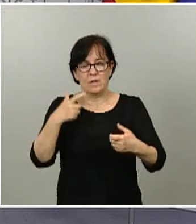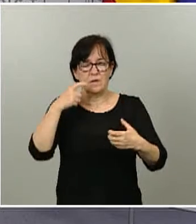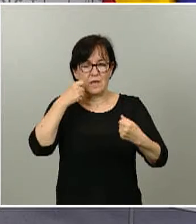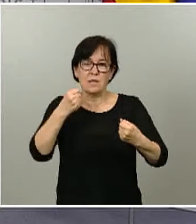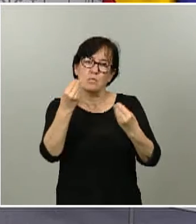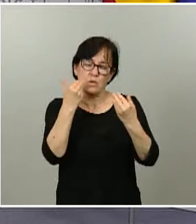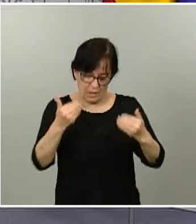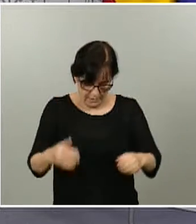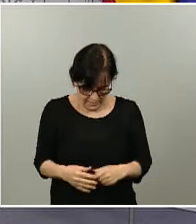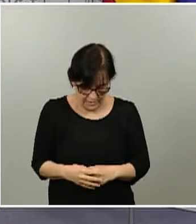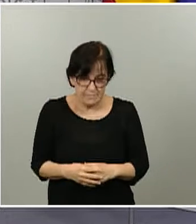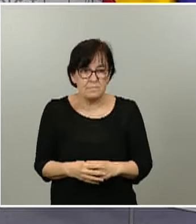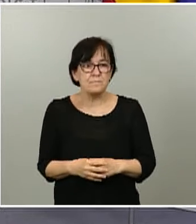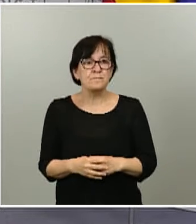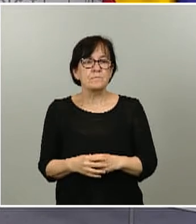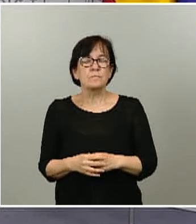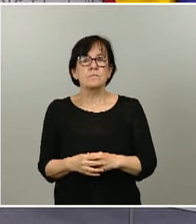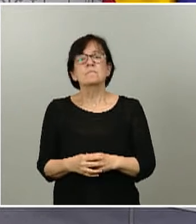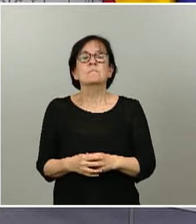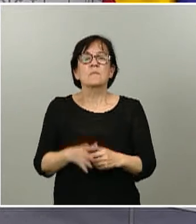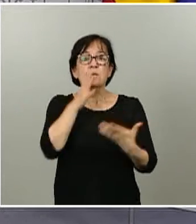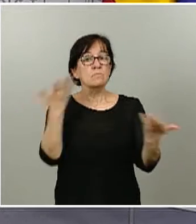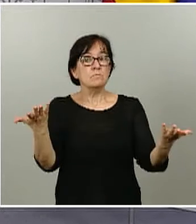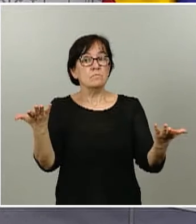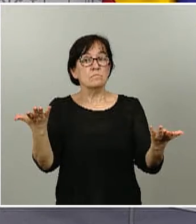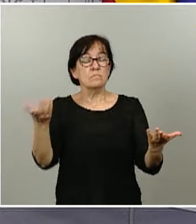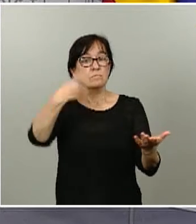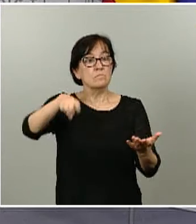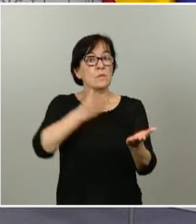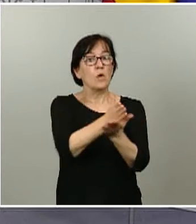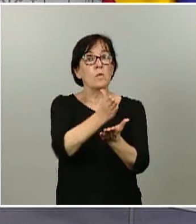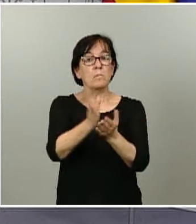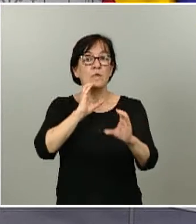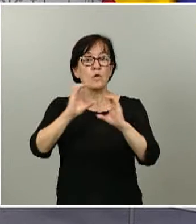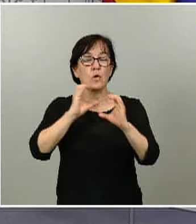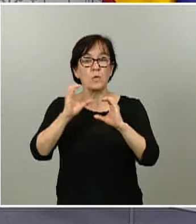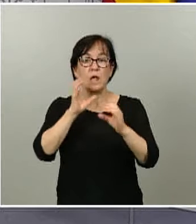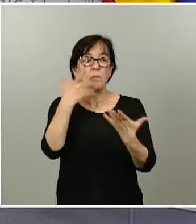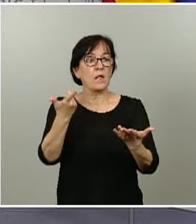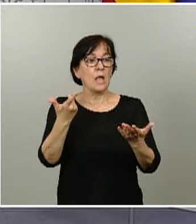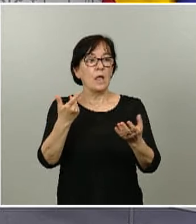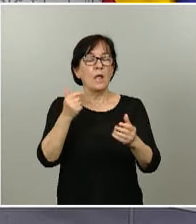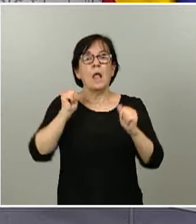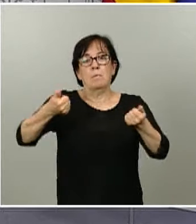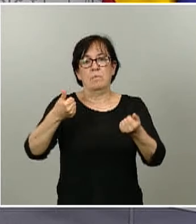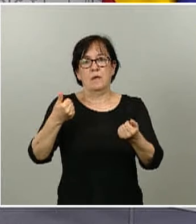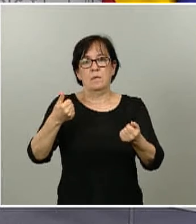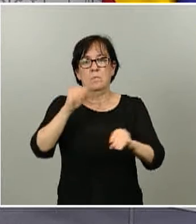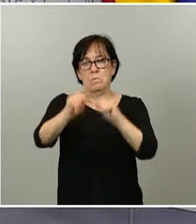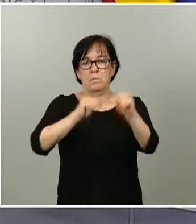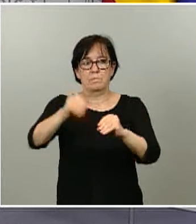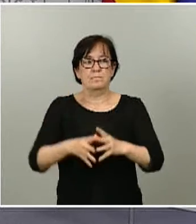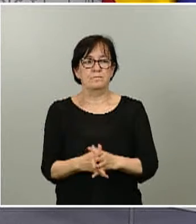Muchas gracias, ministro. Y si te parece, quedamos a disposición de los medios de comunicación para que formulen las preguntas que les sugiera. Vamos allá,